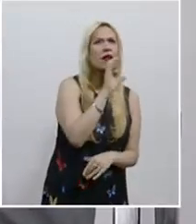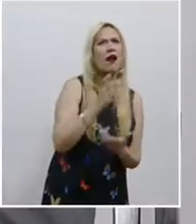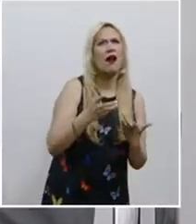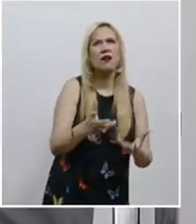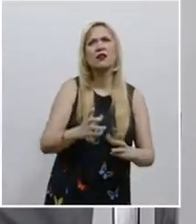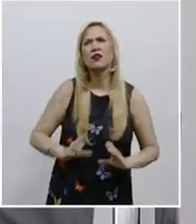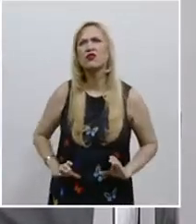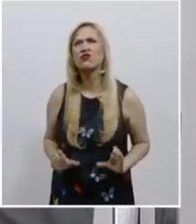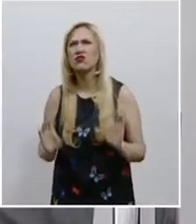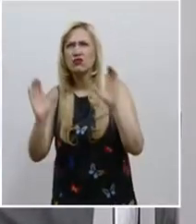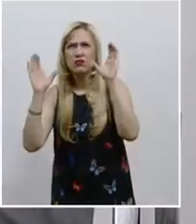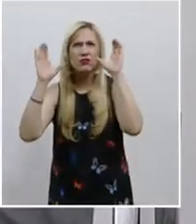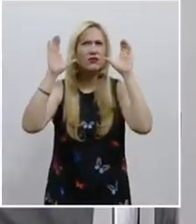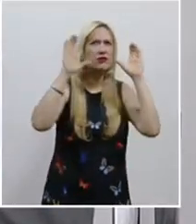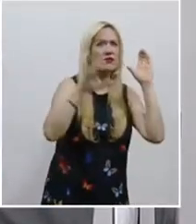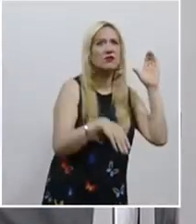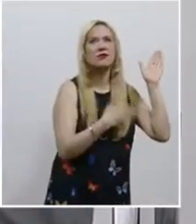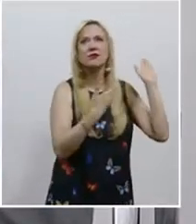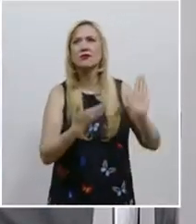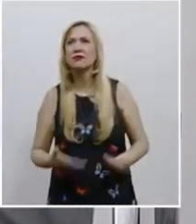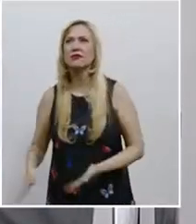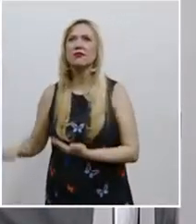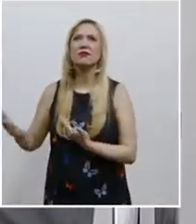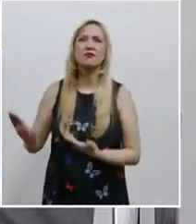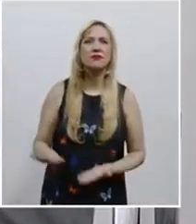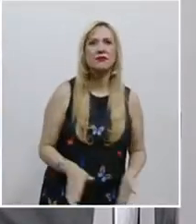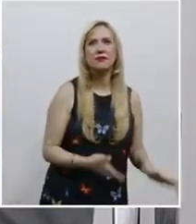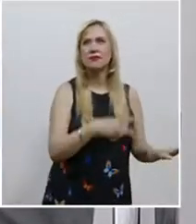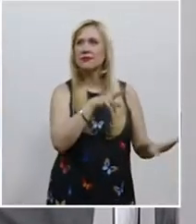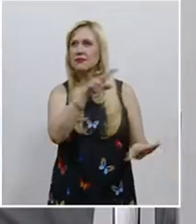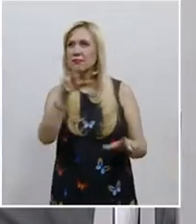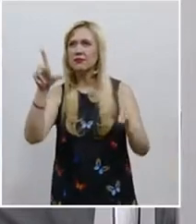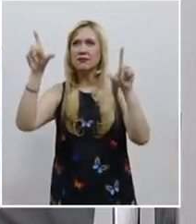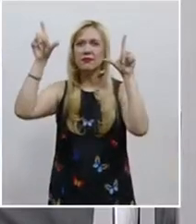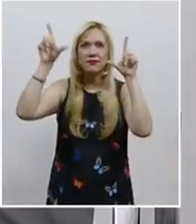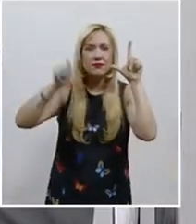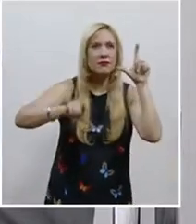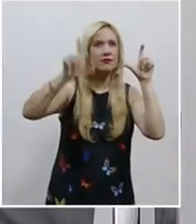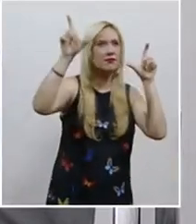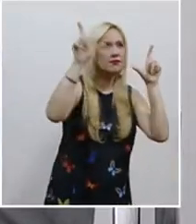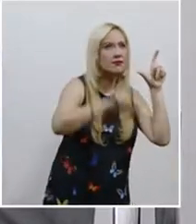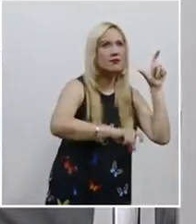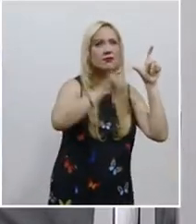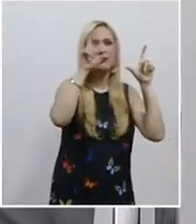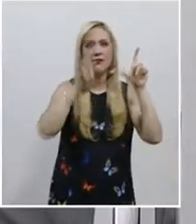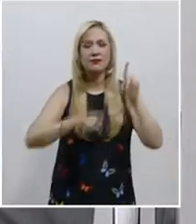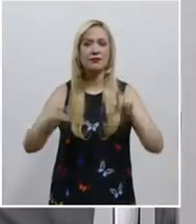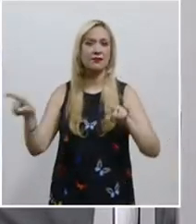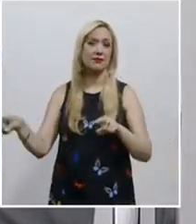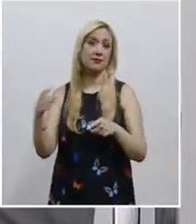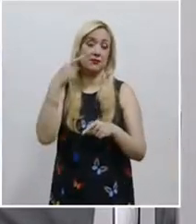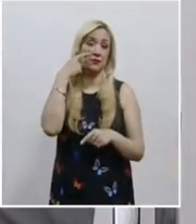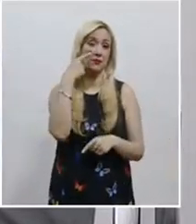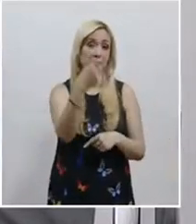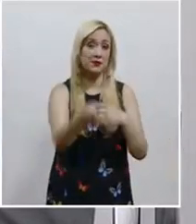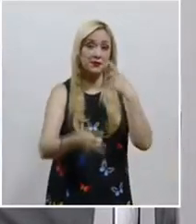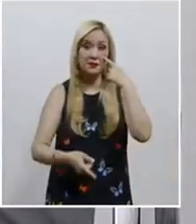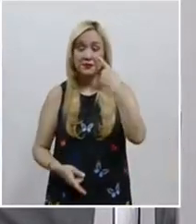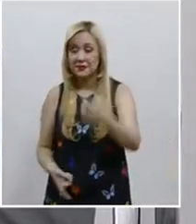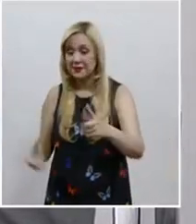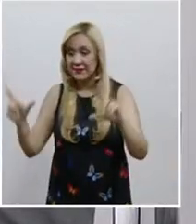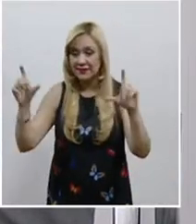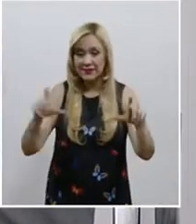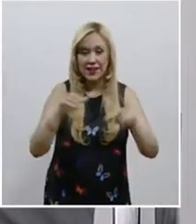calle, a caminar para encontrar su mirada, para encontrar a